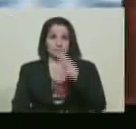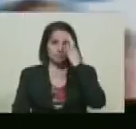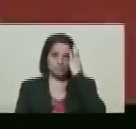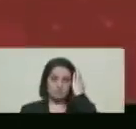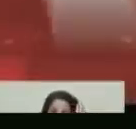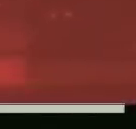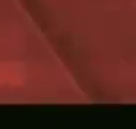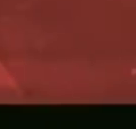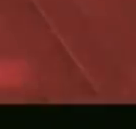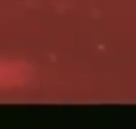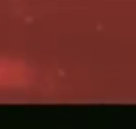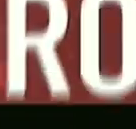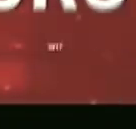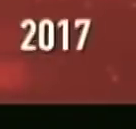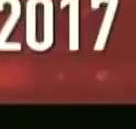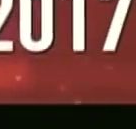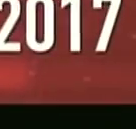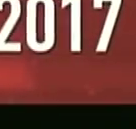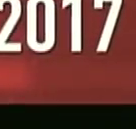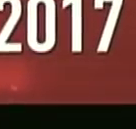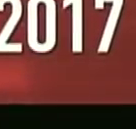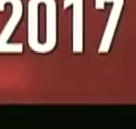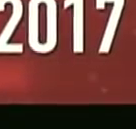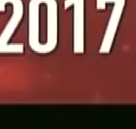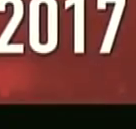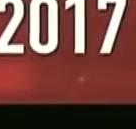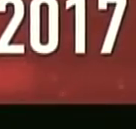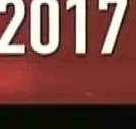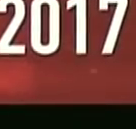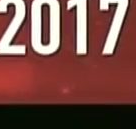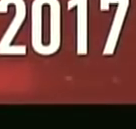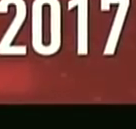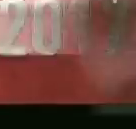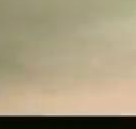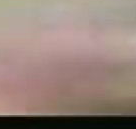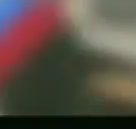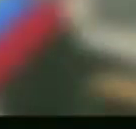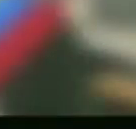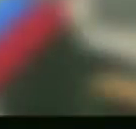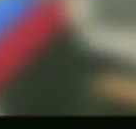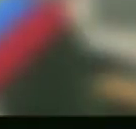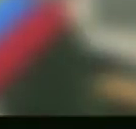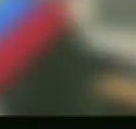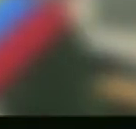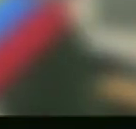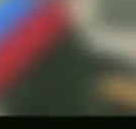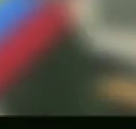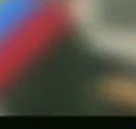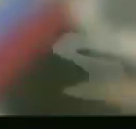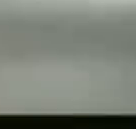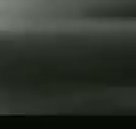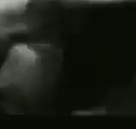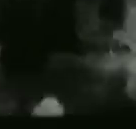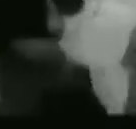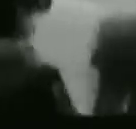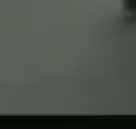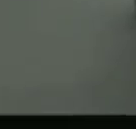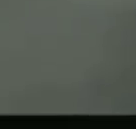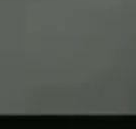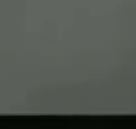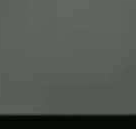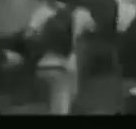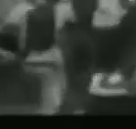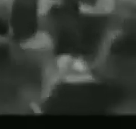Victorias del presidente Nicolás Maduro en 2017. Victoria número 4, frente